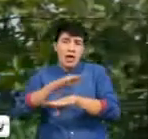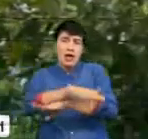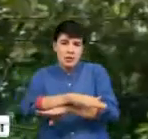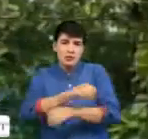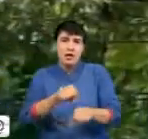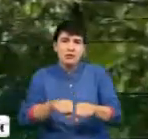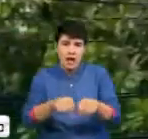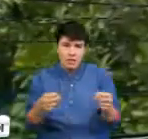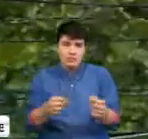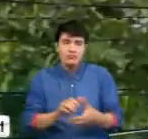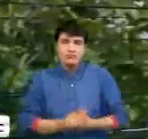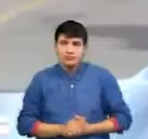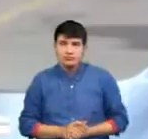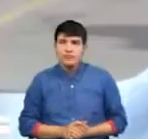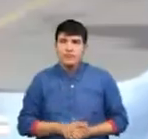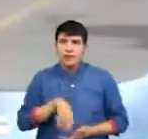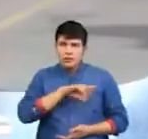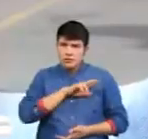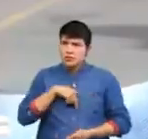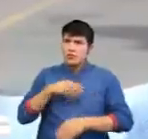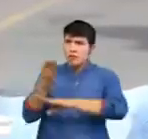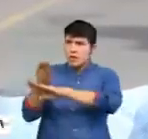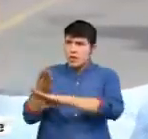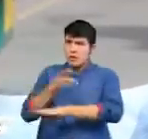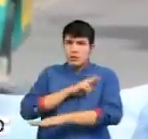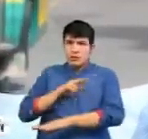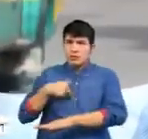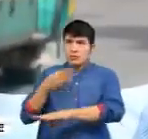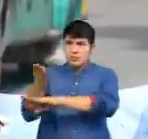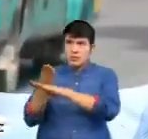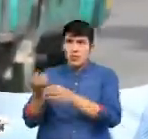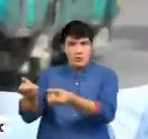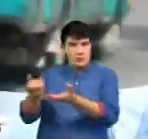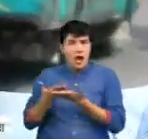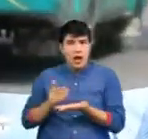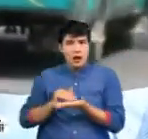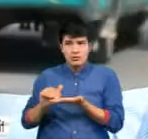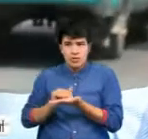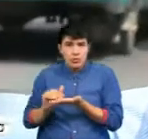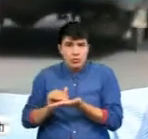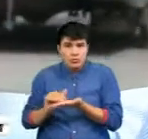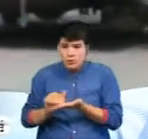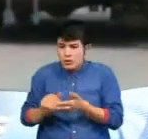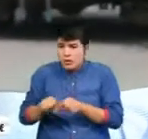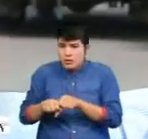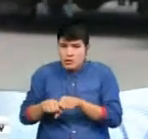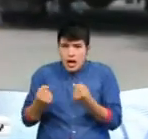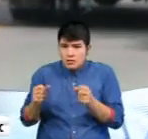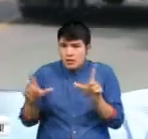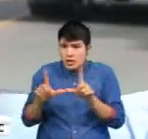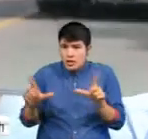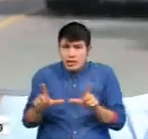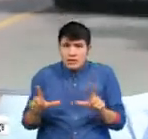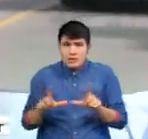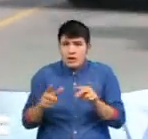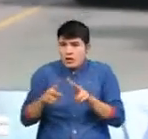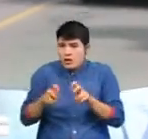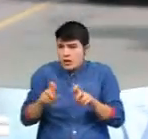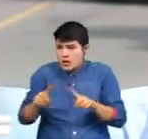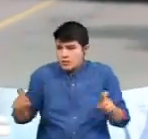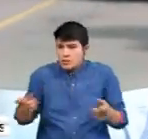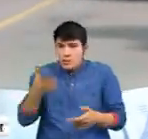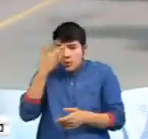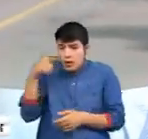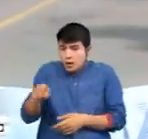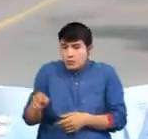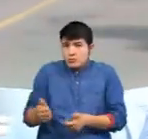líderes del barrio nosotros reclamamos que nos que nos solucione lo de la quema de los aparatos porque ellos estaban funcionando